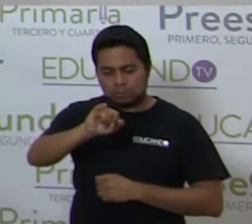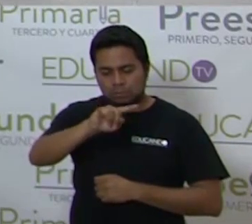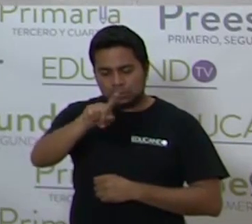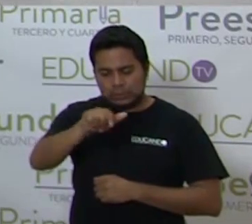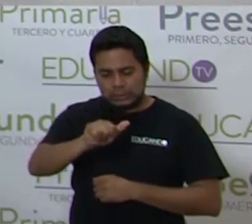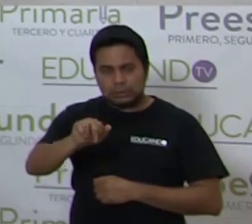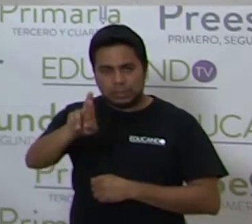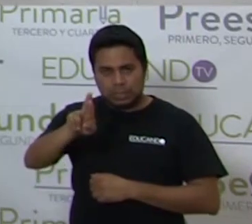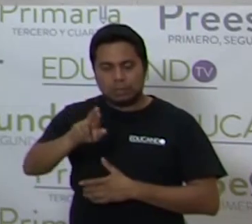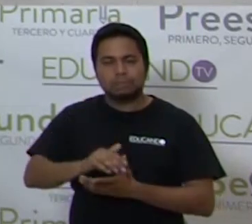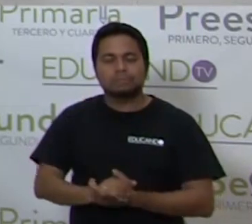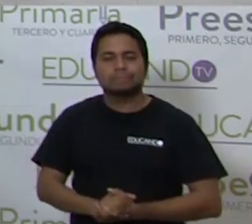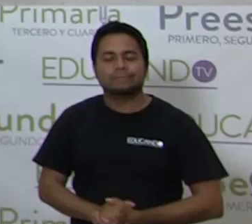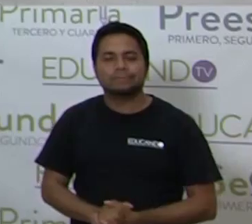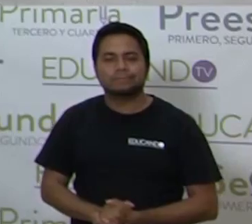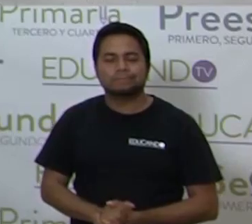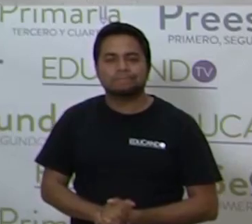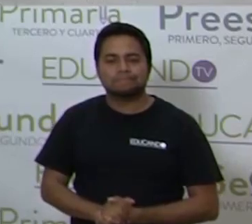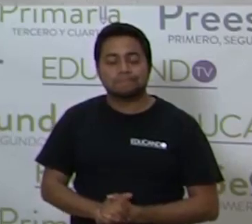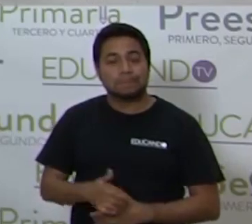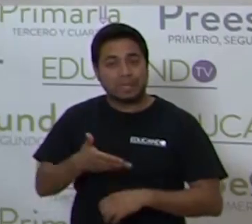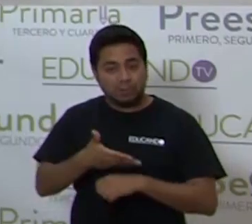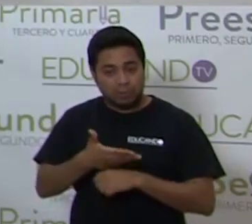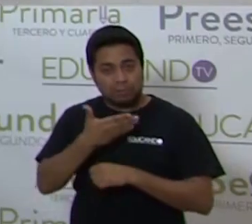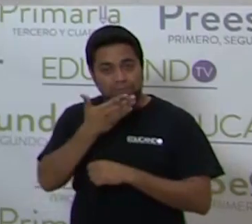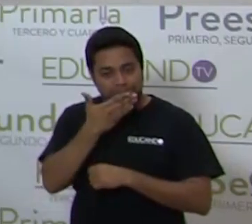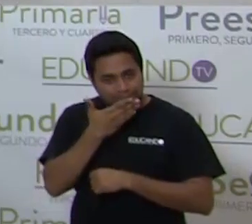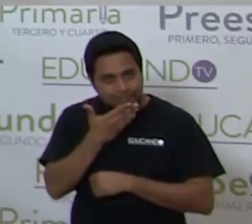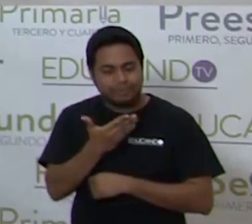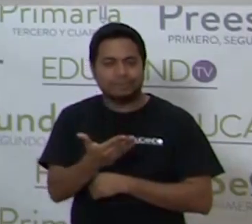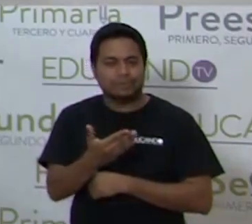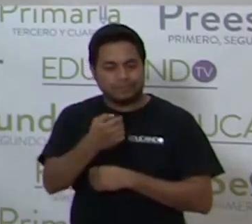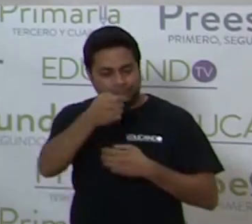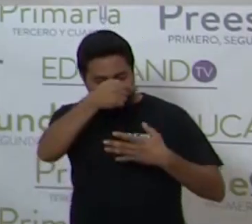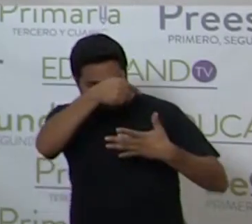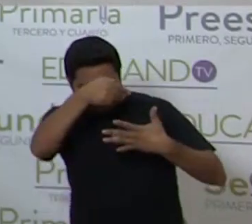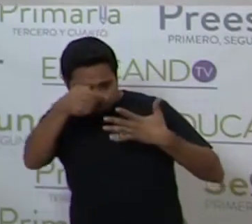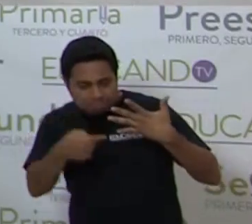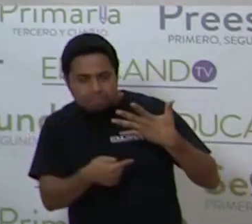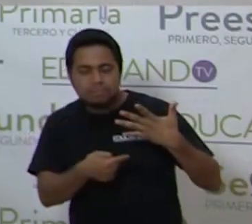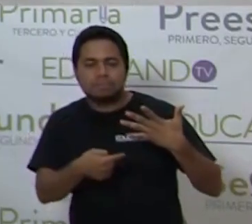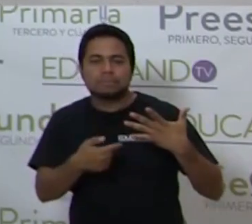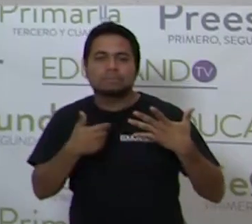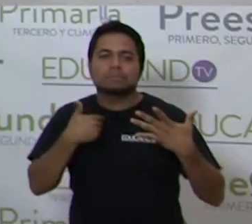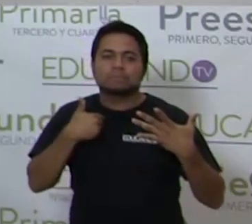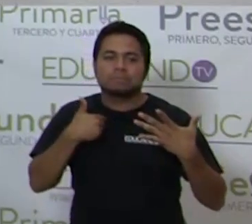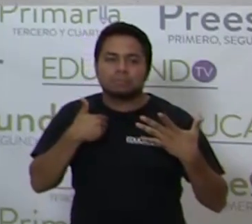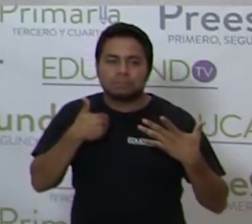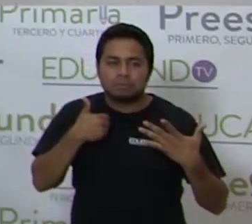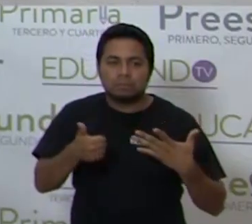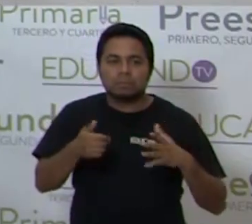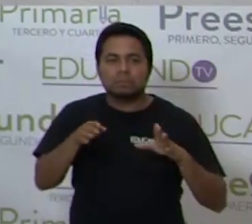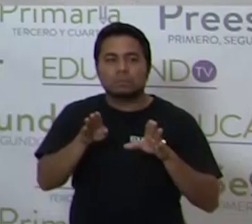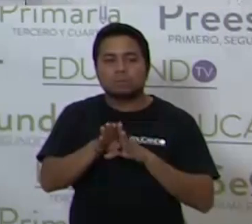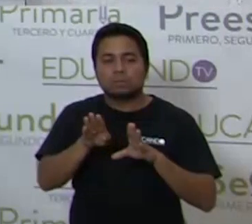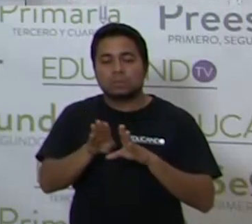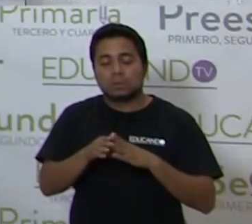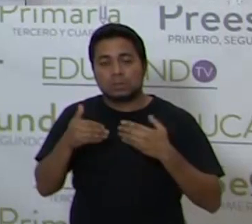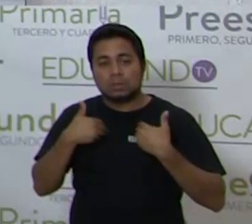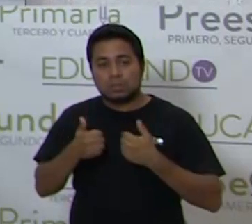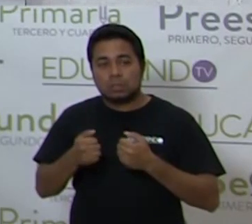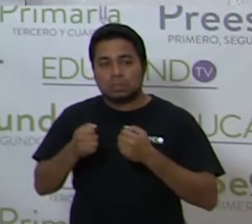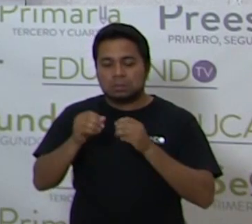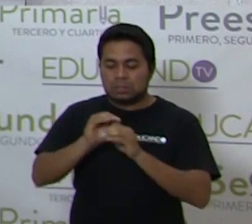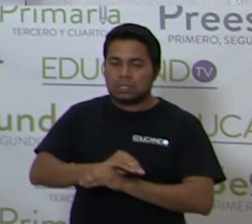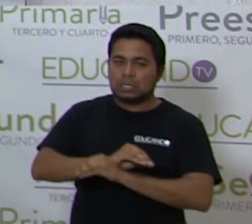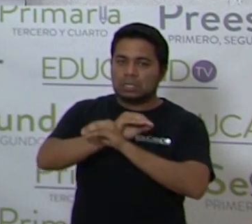realizar. Muy bien, niños y niñas, es así como nosotros hemos entendido de forma coherente